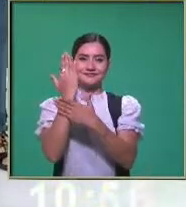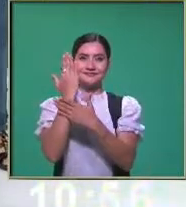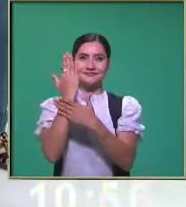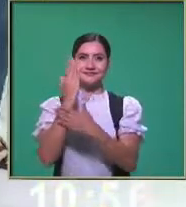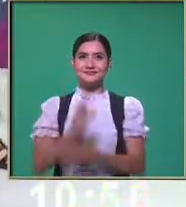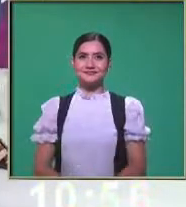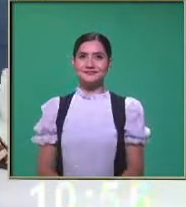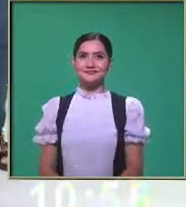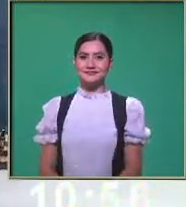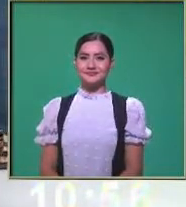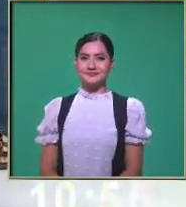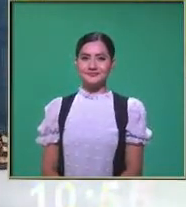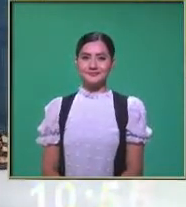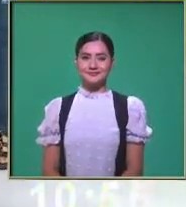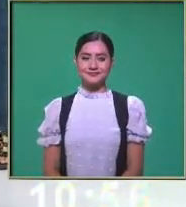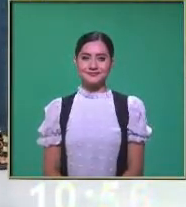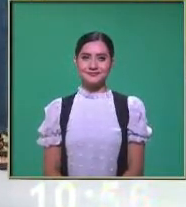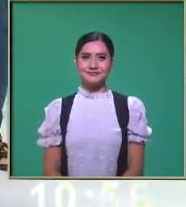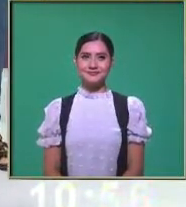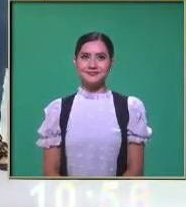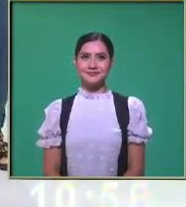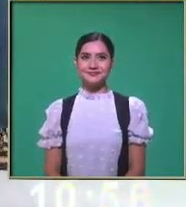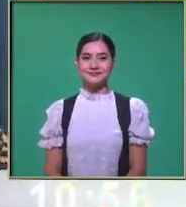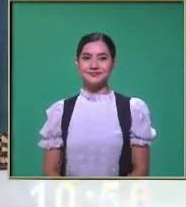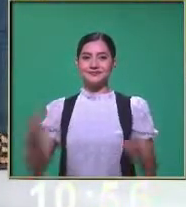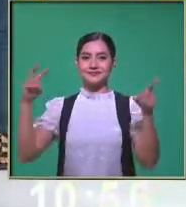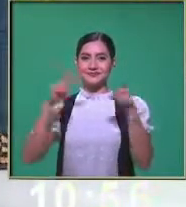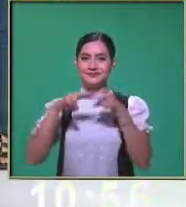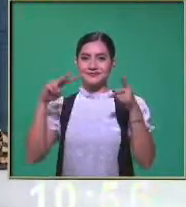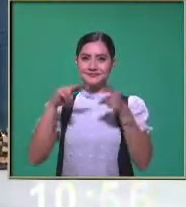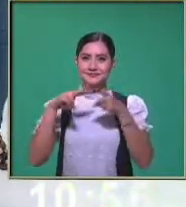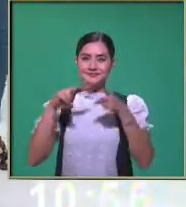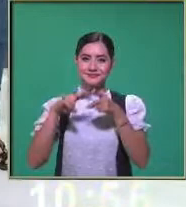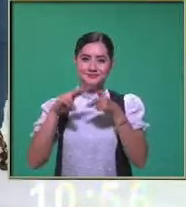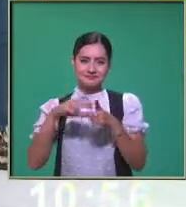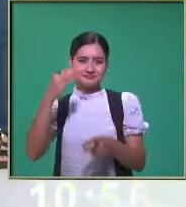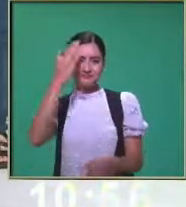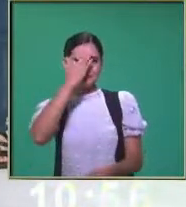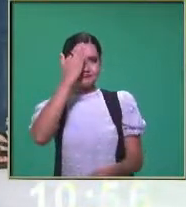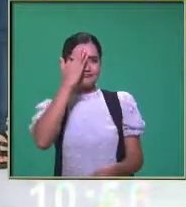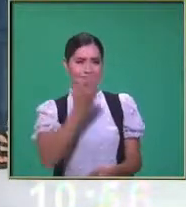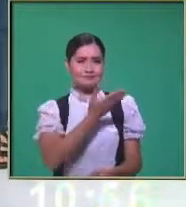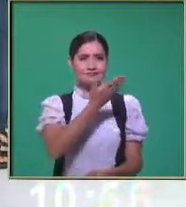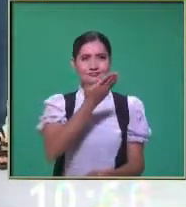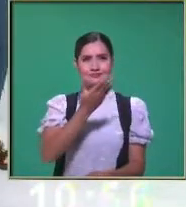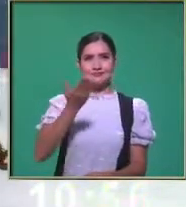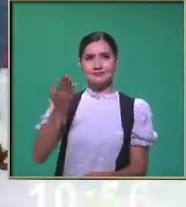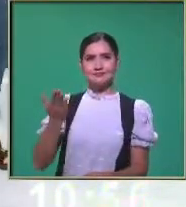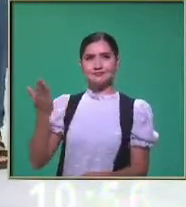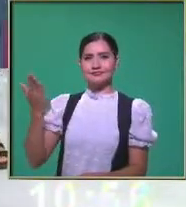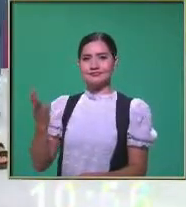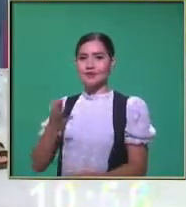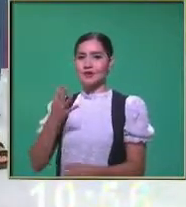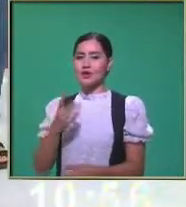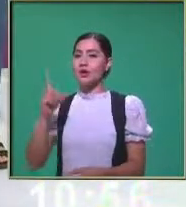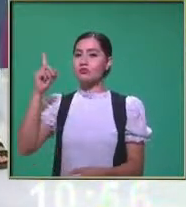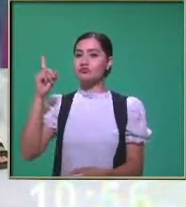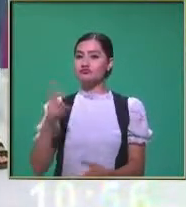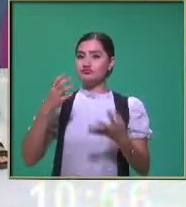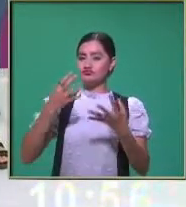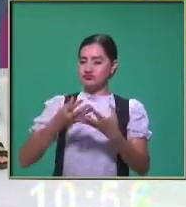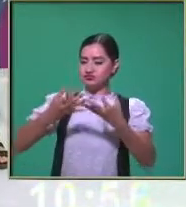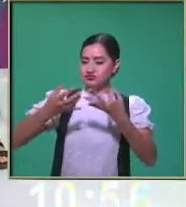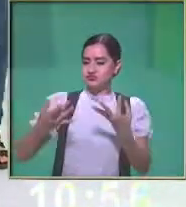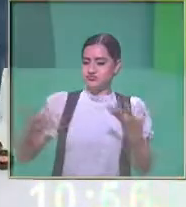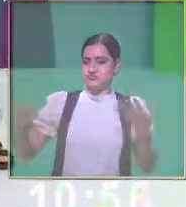con una canción, ya sabes. El patio de mi casa es particular, se llueve y se moja como los